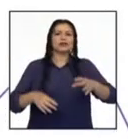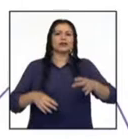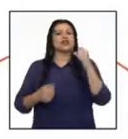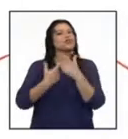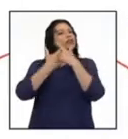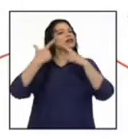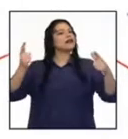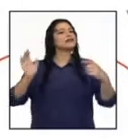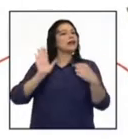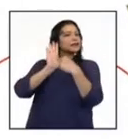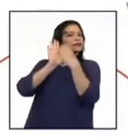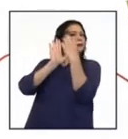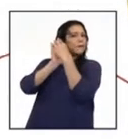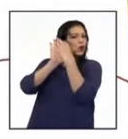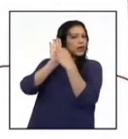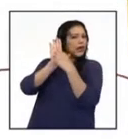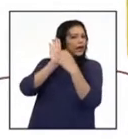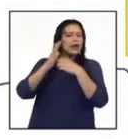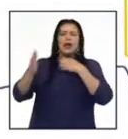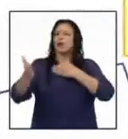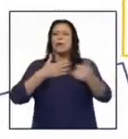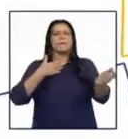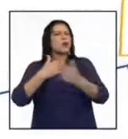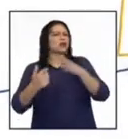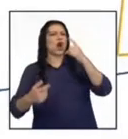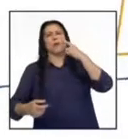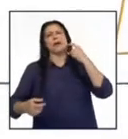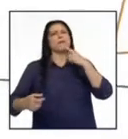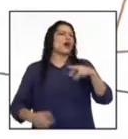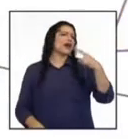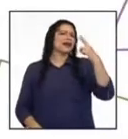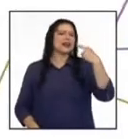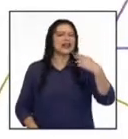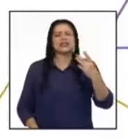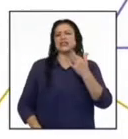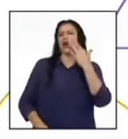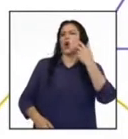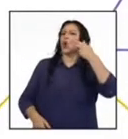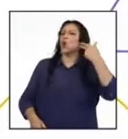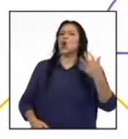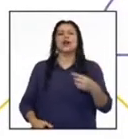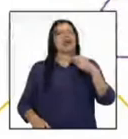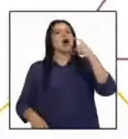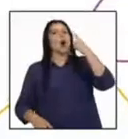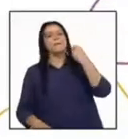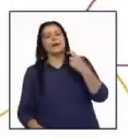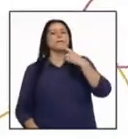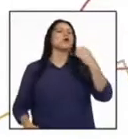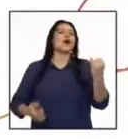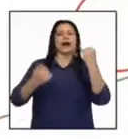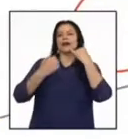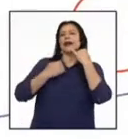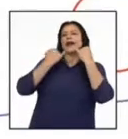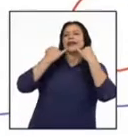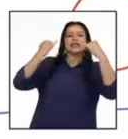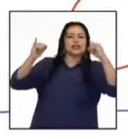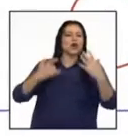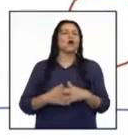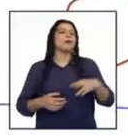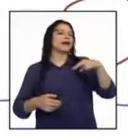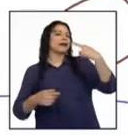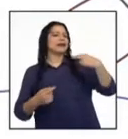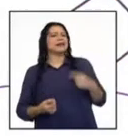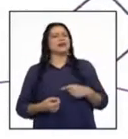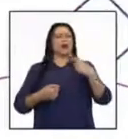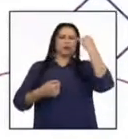libertades proclamados en esta declaración sin distinción alguna de raza, color, sexo, idioma, religión, opinión